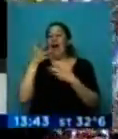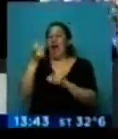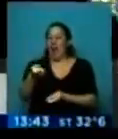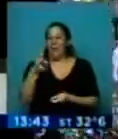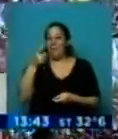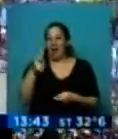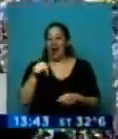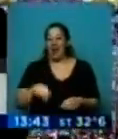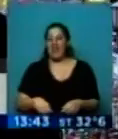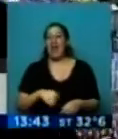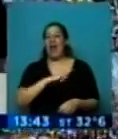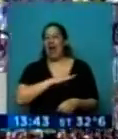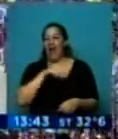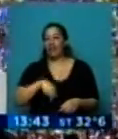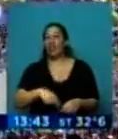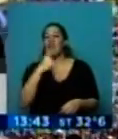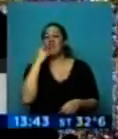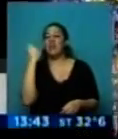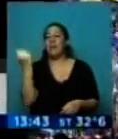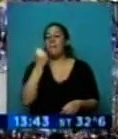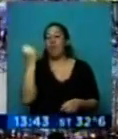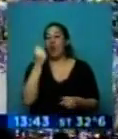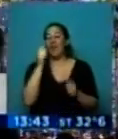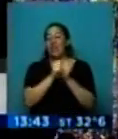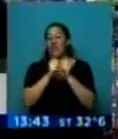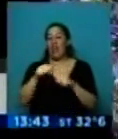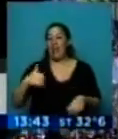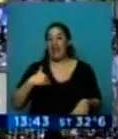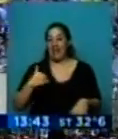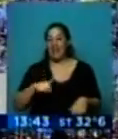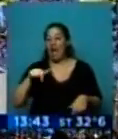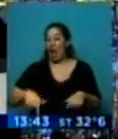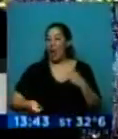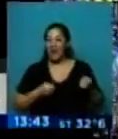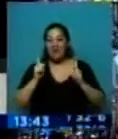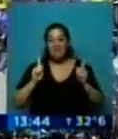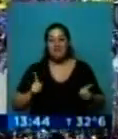esta ceremonia, este día histórico para la Argentina, ahora bailando. Se sacó lo que había